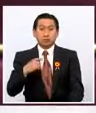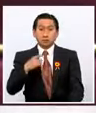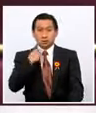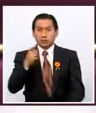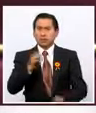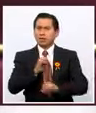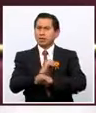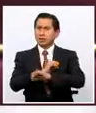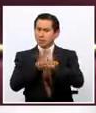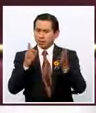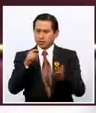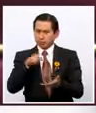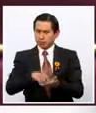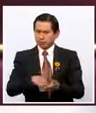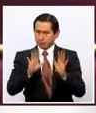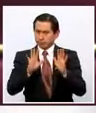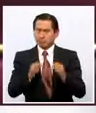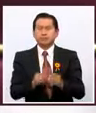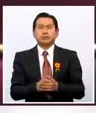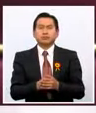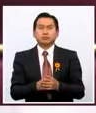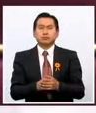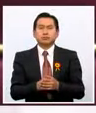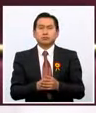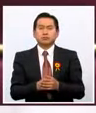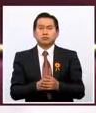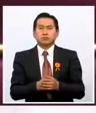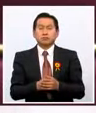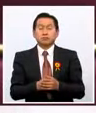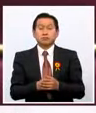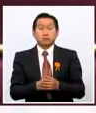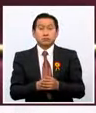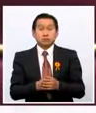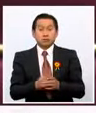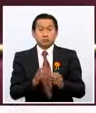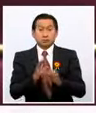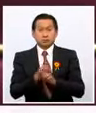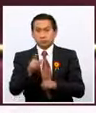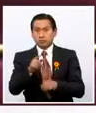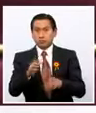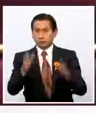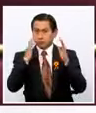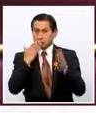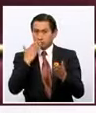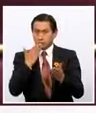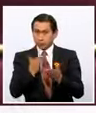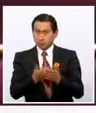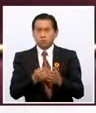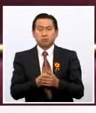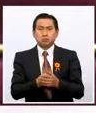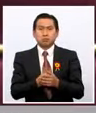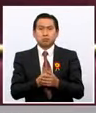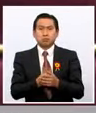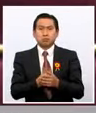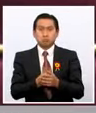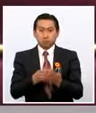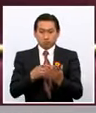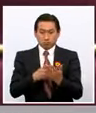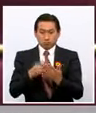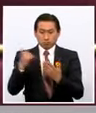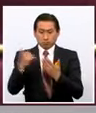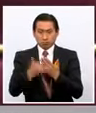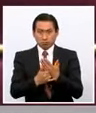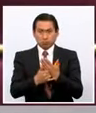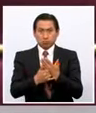lo siguiente no existe y escuchen bien ningún proyecto para